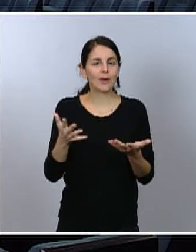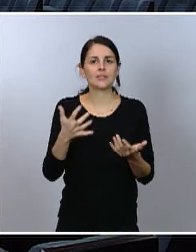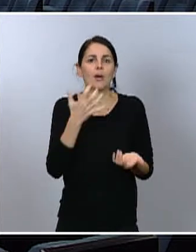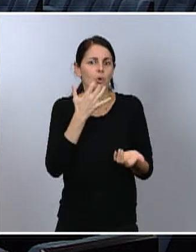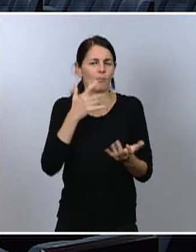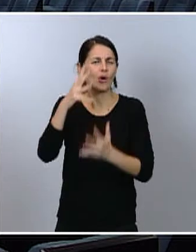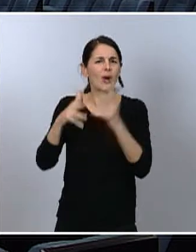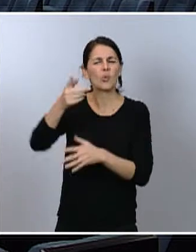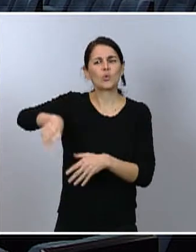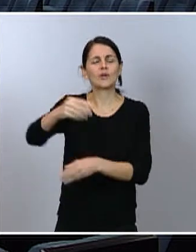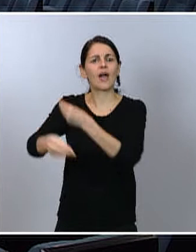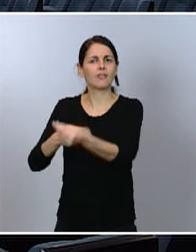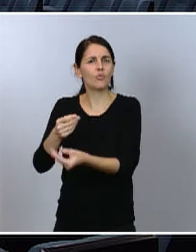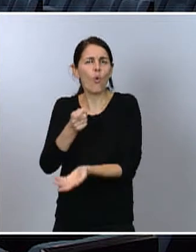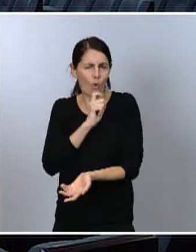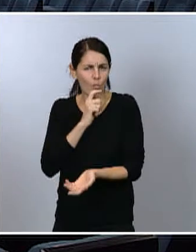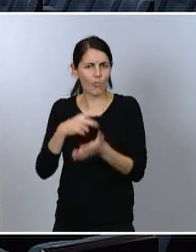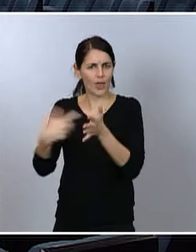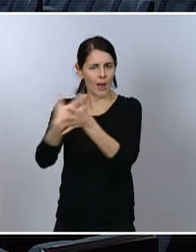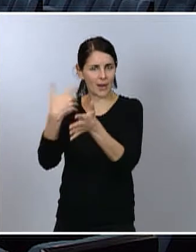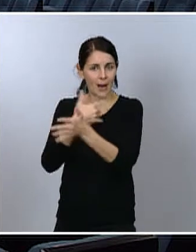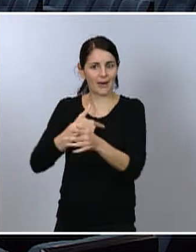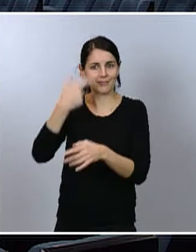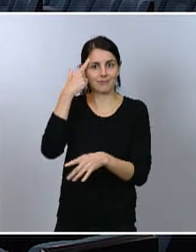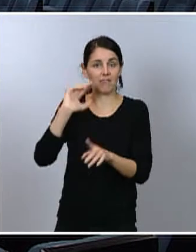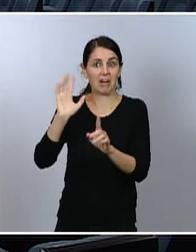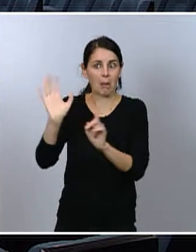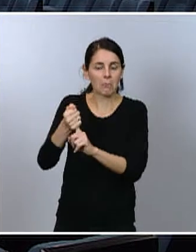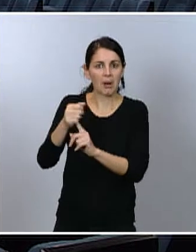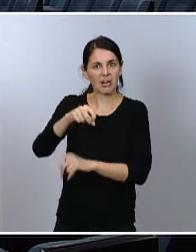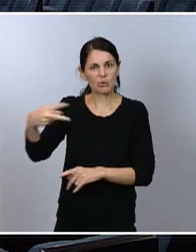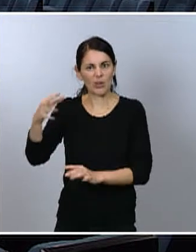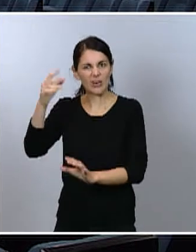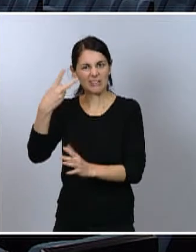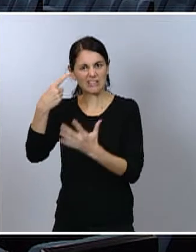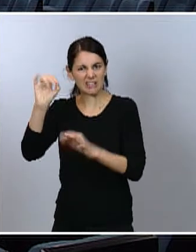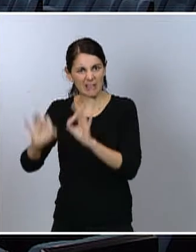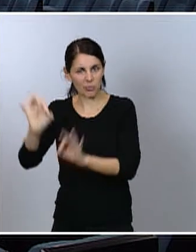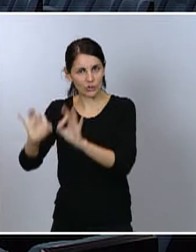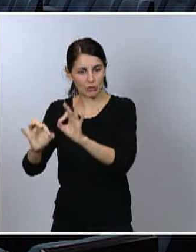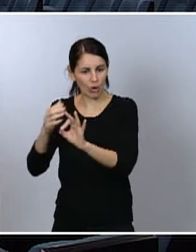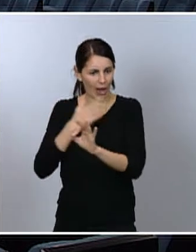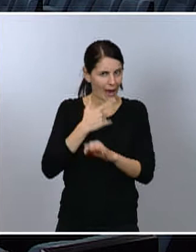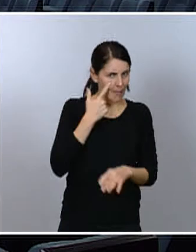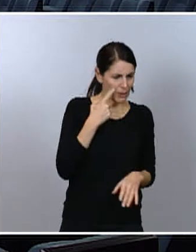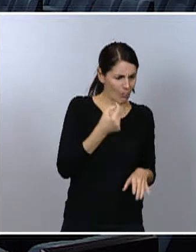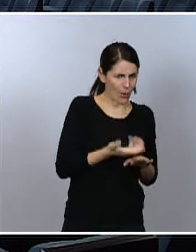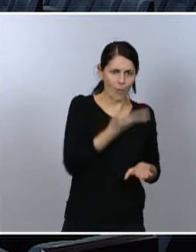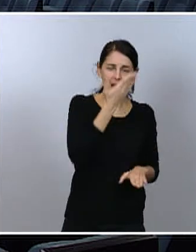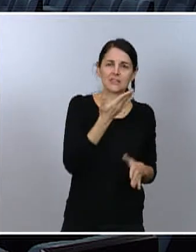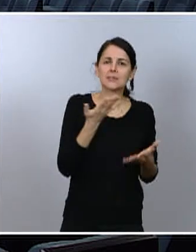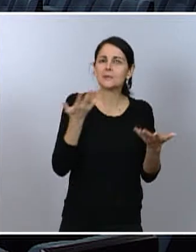realizando para hacer esta capacidad del 60%? Porque me sale un poco más, no sé si sea hacer este